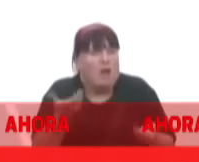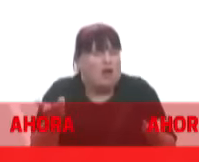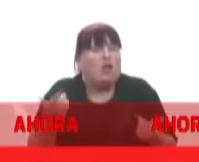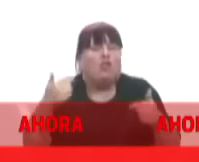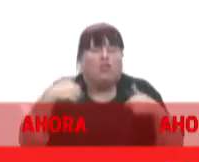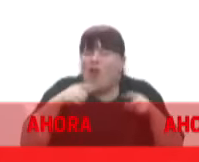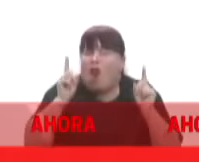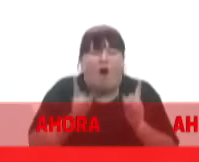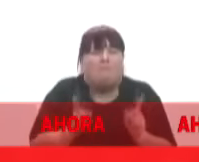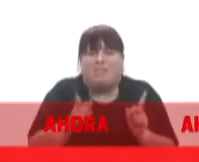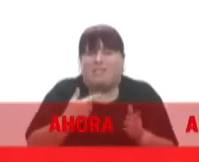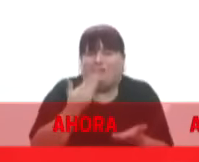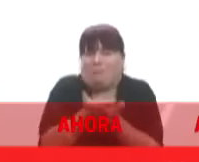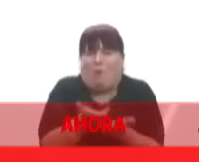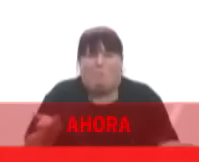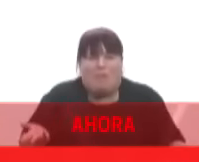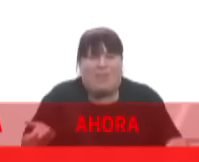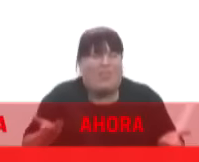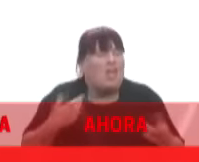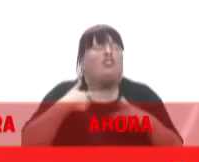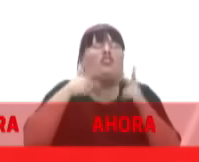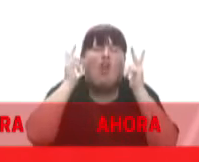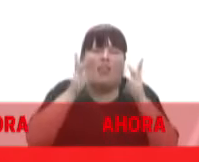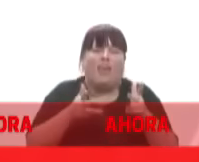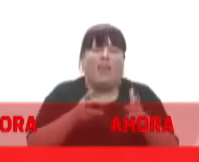haciendo exactamente lo mismo. Bueno,